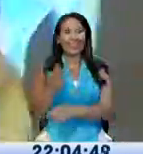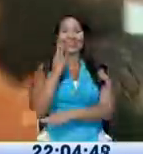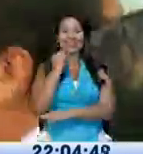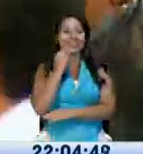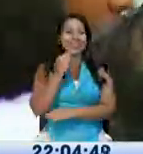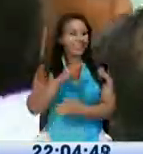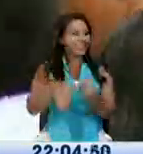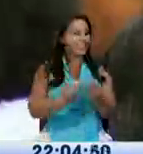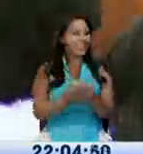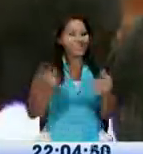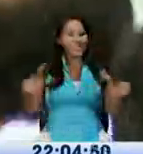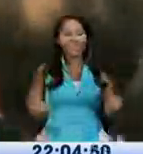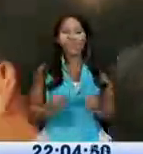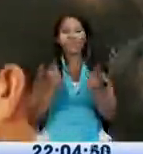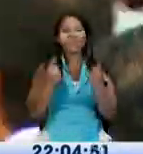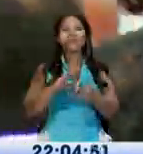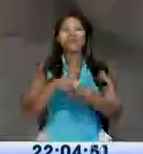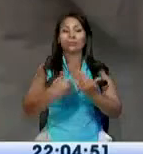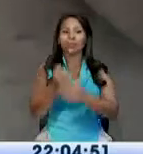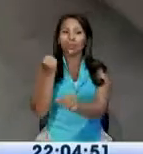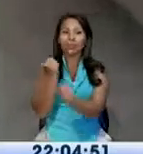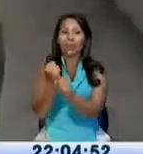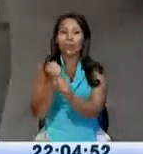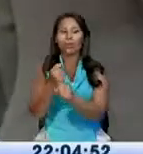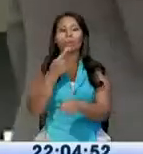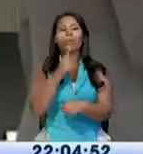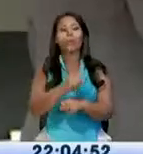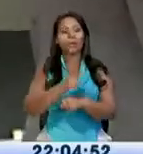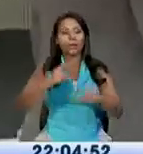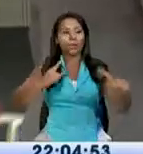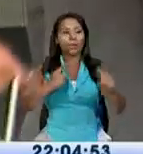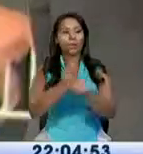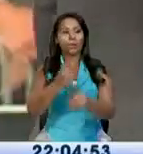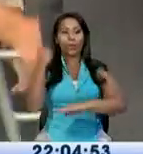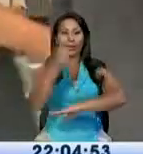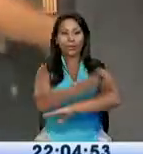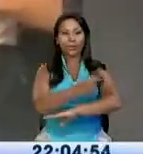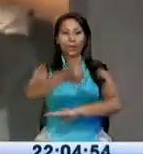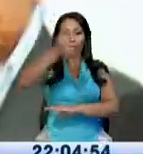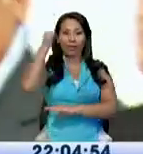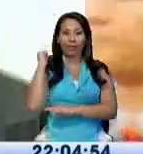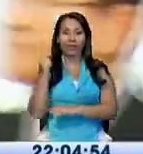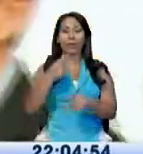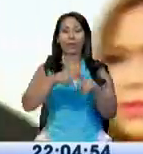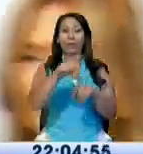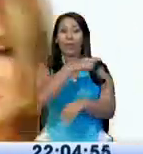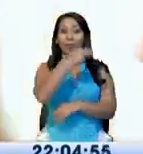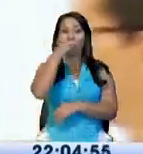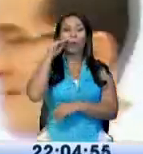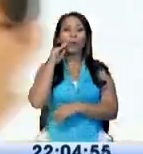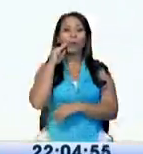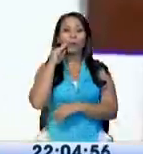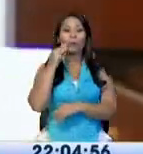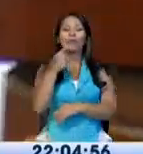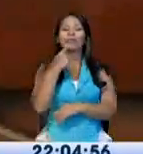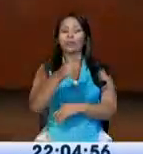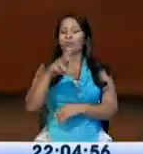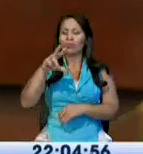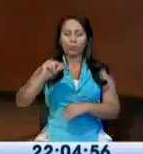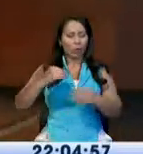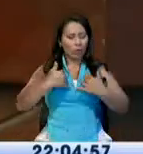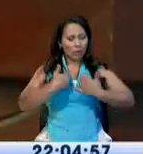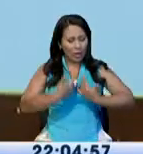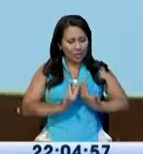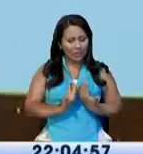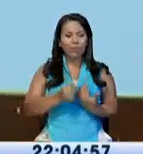su discurso estaba labrada por el encuentro fortuito el día de ayer, pero Nebot exhortó a no declinar en cada